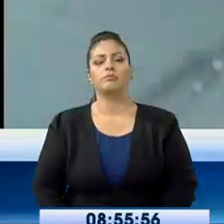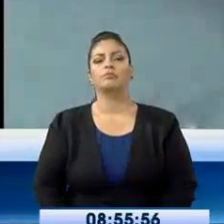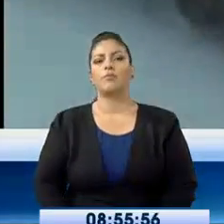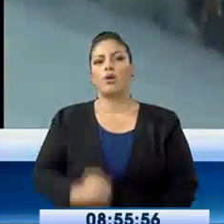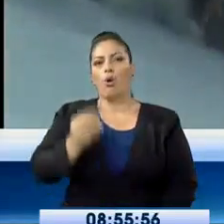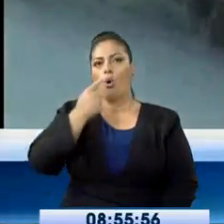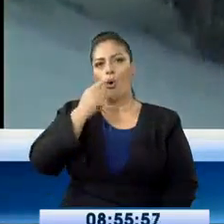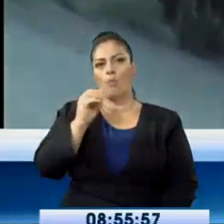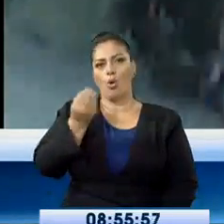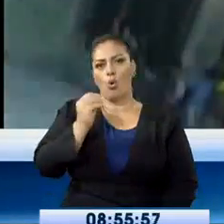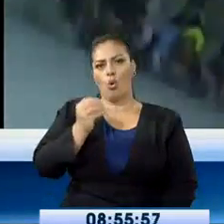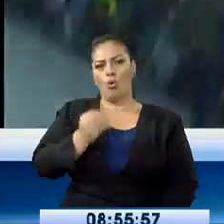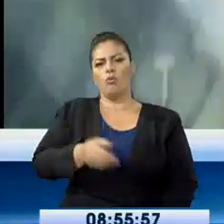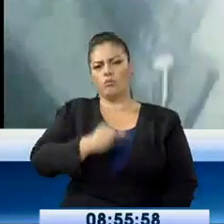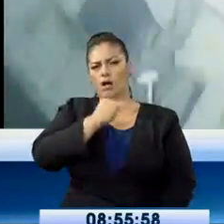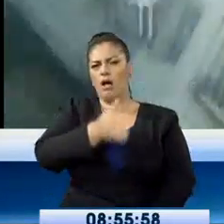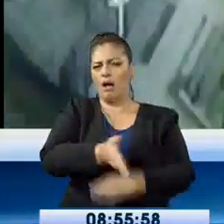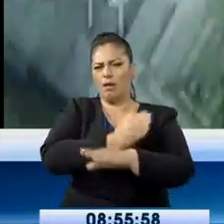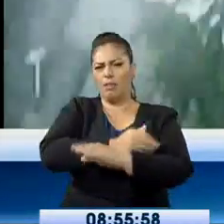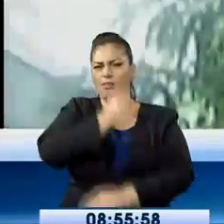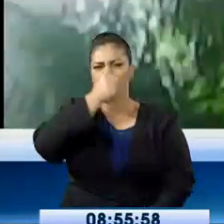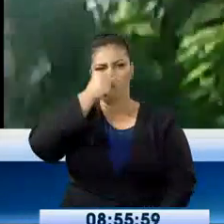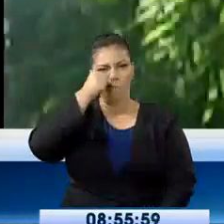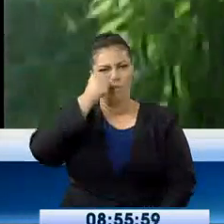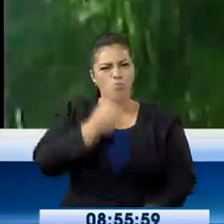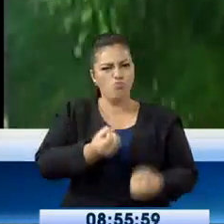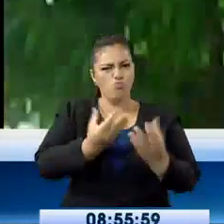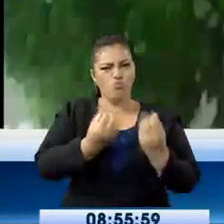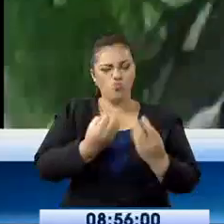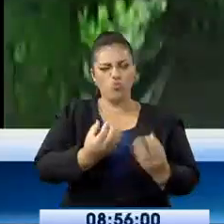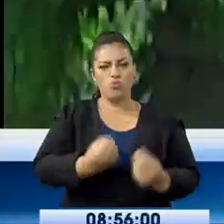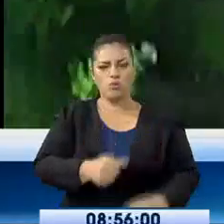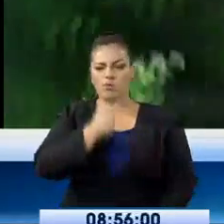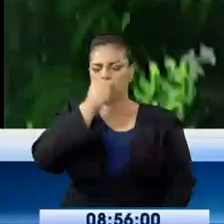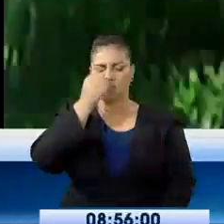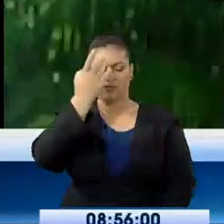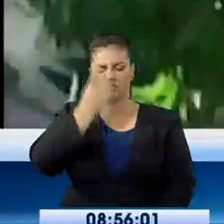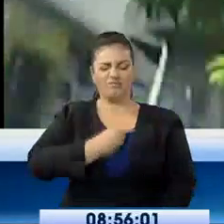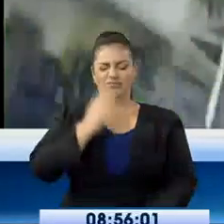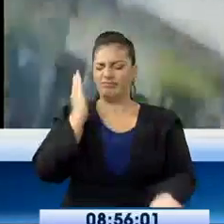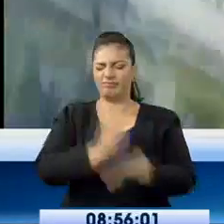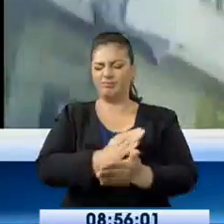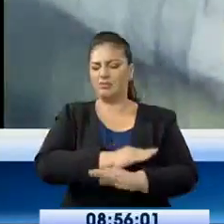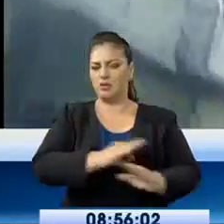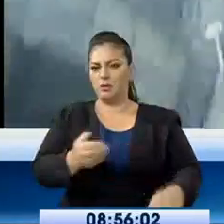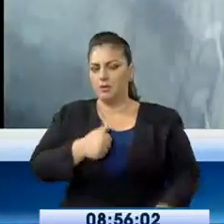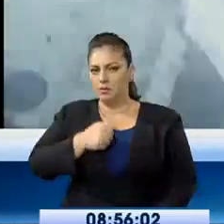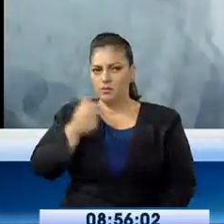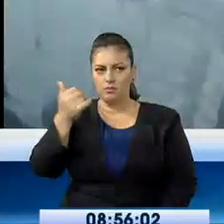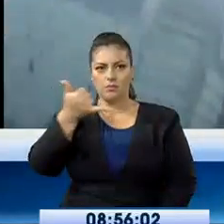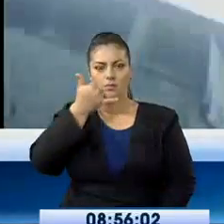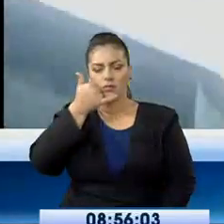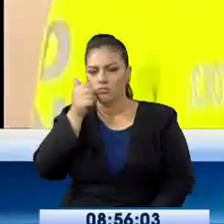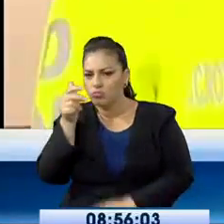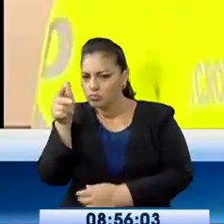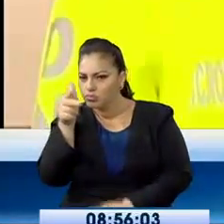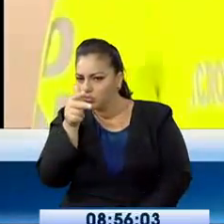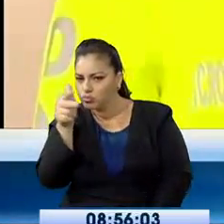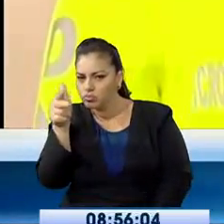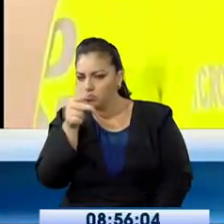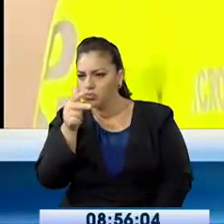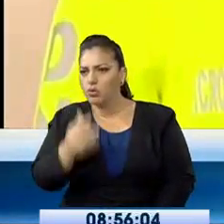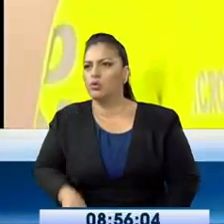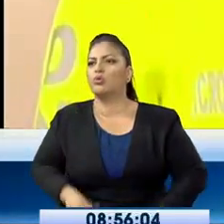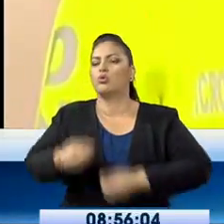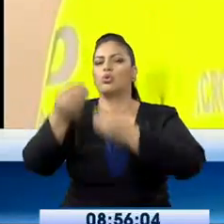joven que ahora busca rehabilitarse. Se utilizan a menores, personas embarazadas, personas de la tercera edad. Lo que nosotros como policías y también con la ayuda de